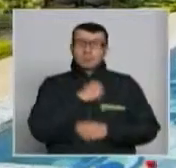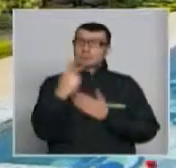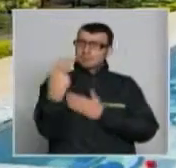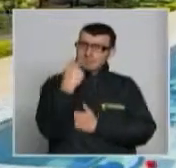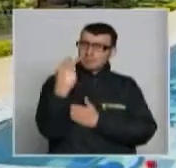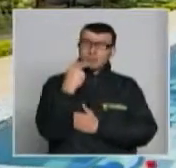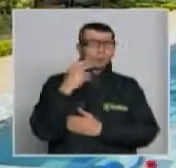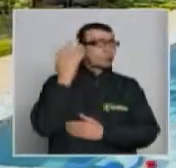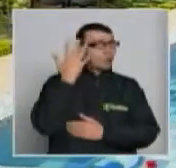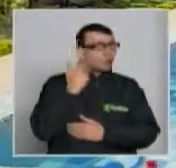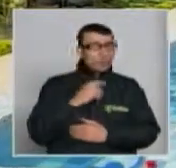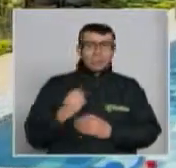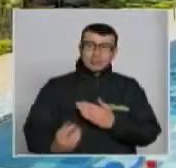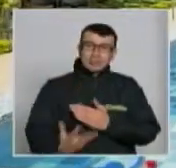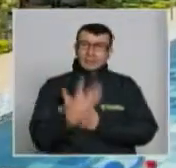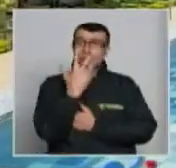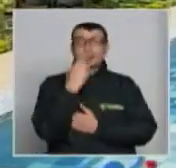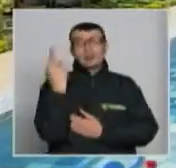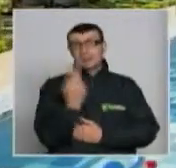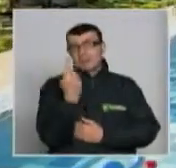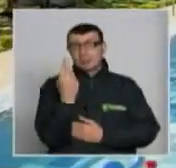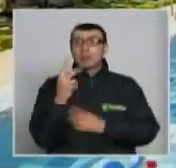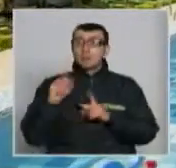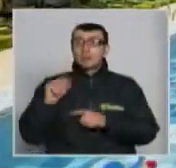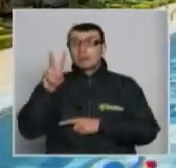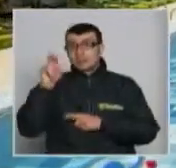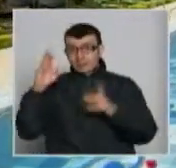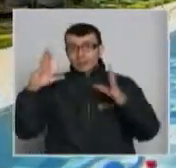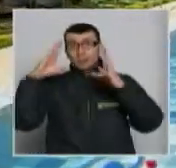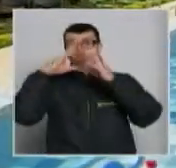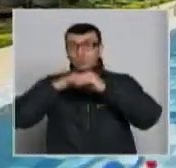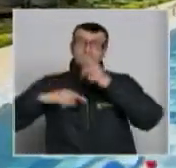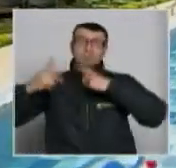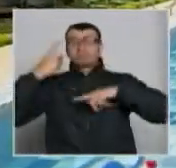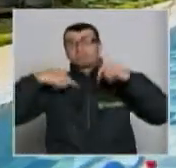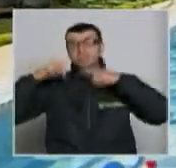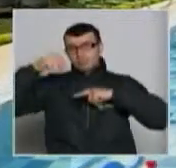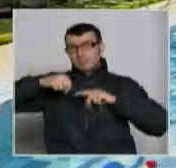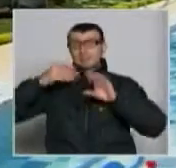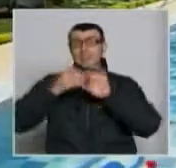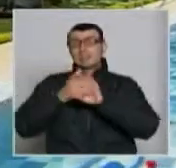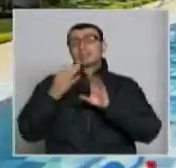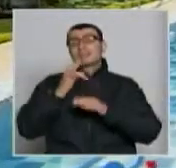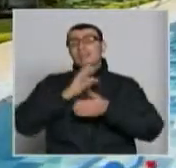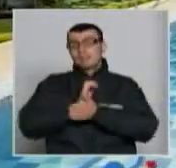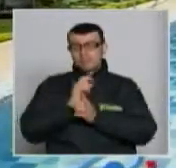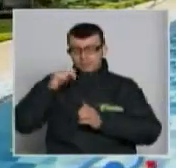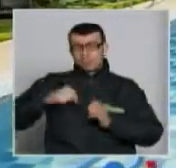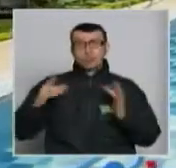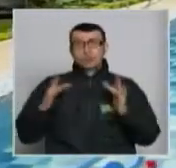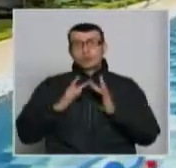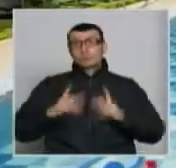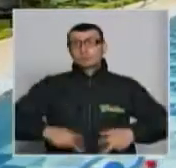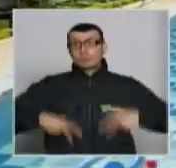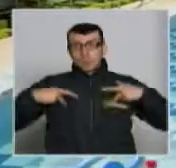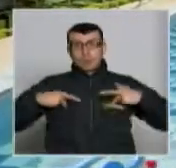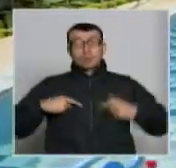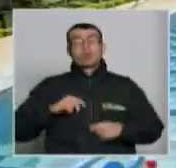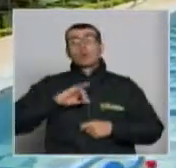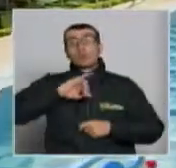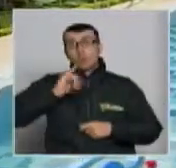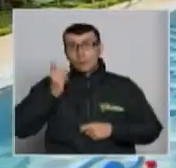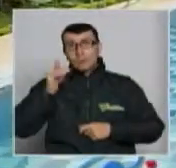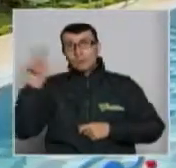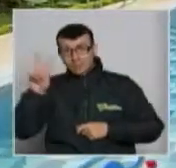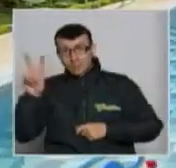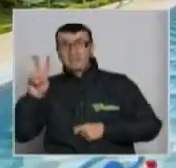los días a las 5 de la mañana y a las 7 de la noche en Telecafé, en Conexión Vital. Los jueves y viernes